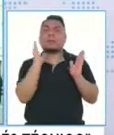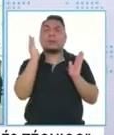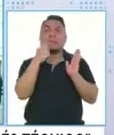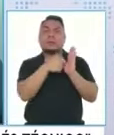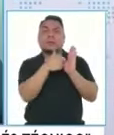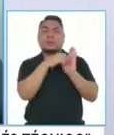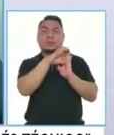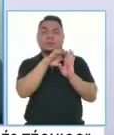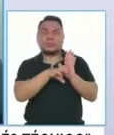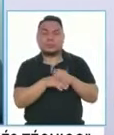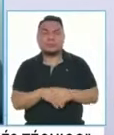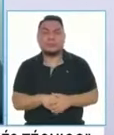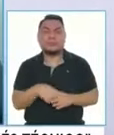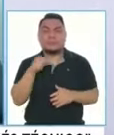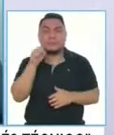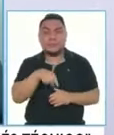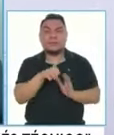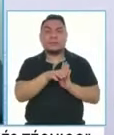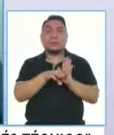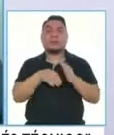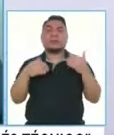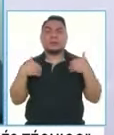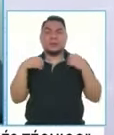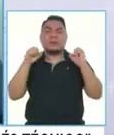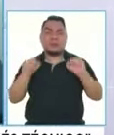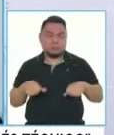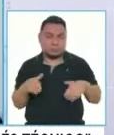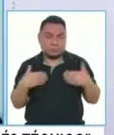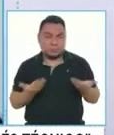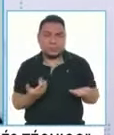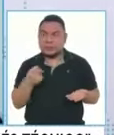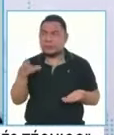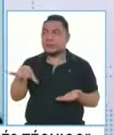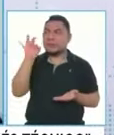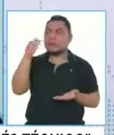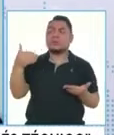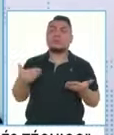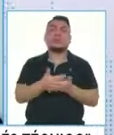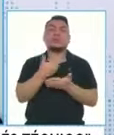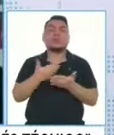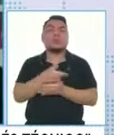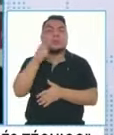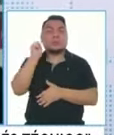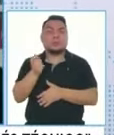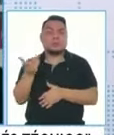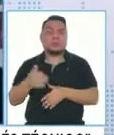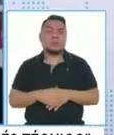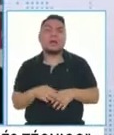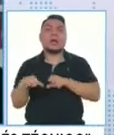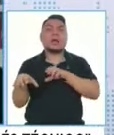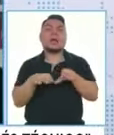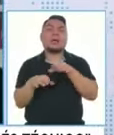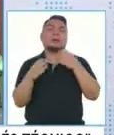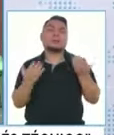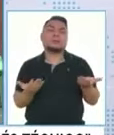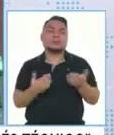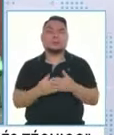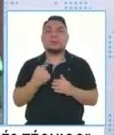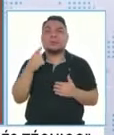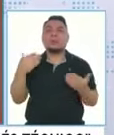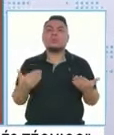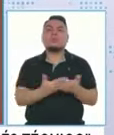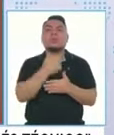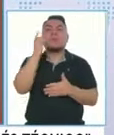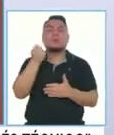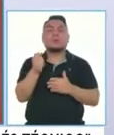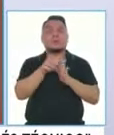Sí, efectivamente, este Congreso tiene la potestad de elegir a los nuevos magistrados y hacer prácticamente un